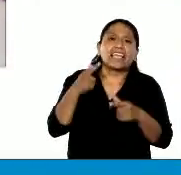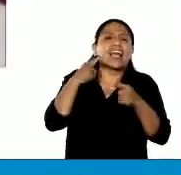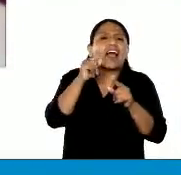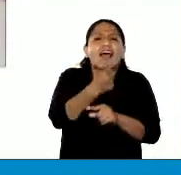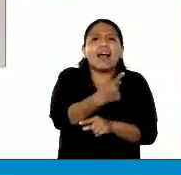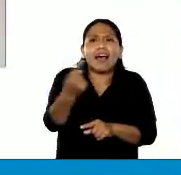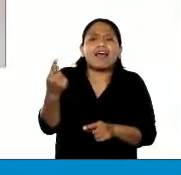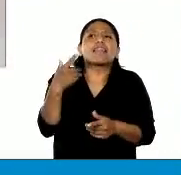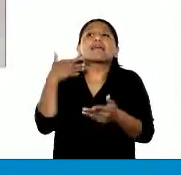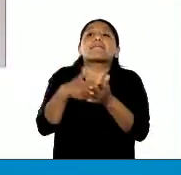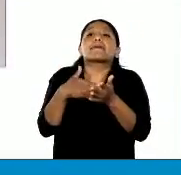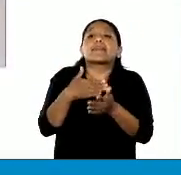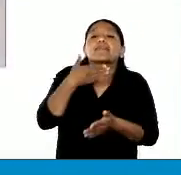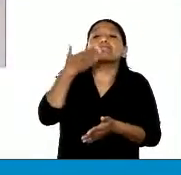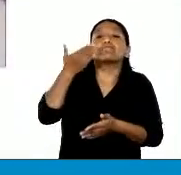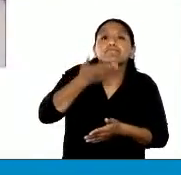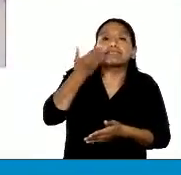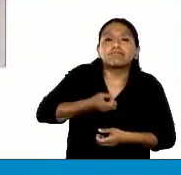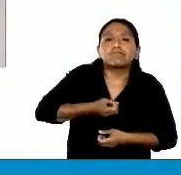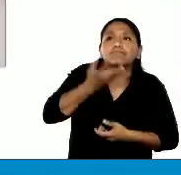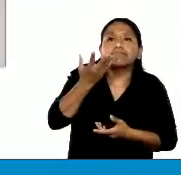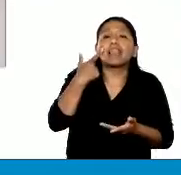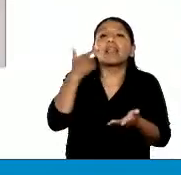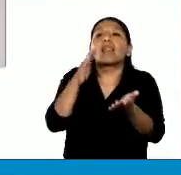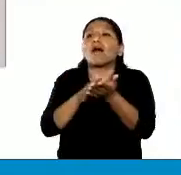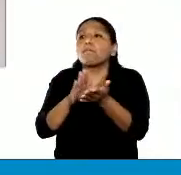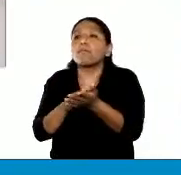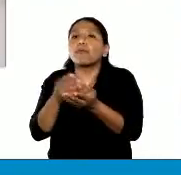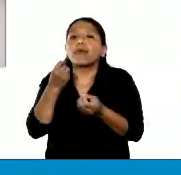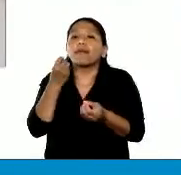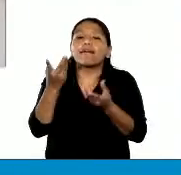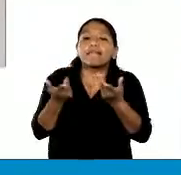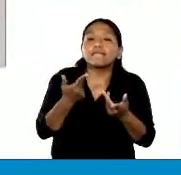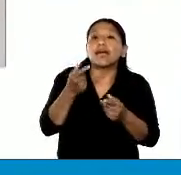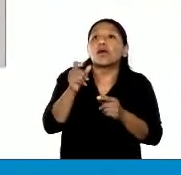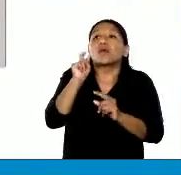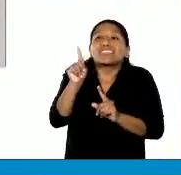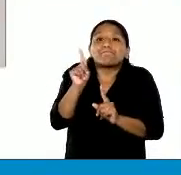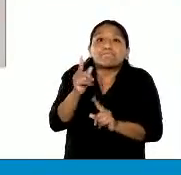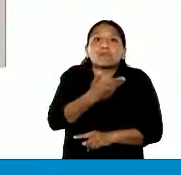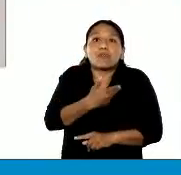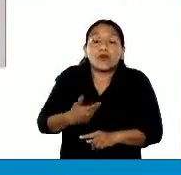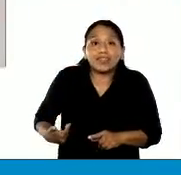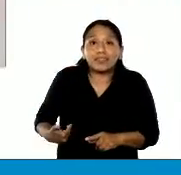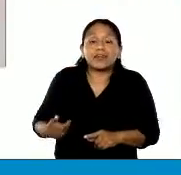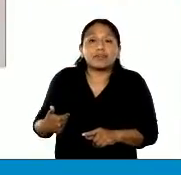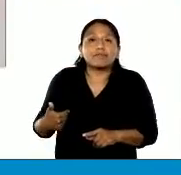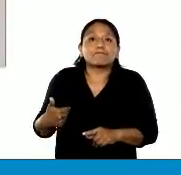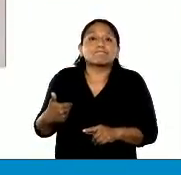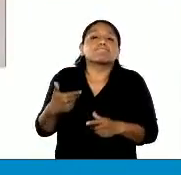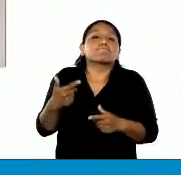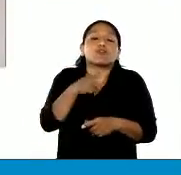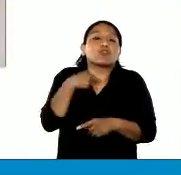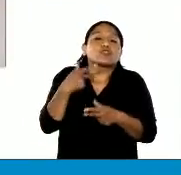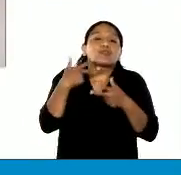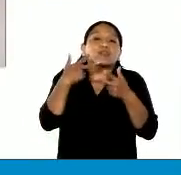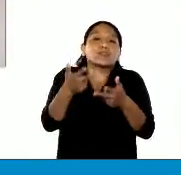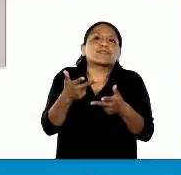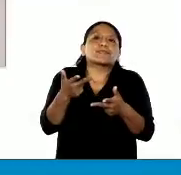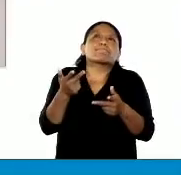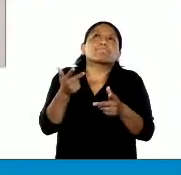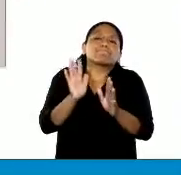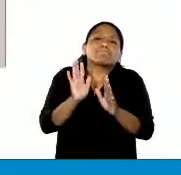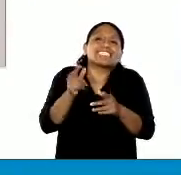de los testigos, de las pruebas que puedan aportar los sobrevivientes, cuando es el propio Estado, como lo decimos siempre, quien tiene toda